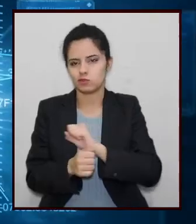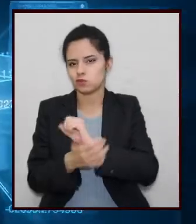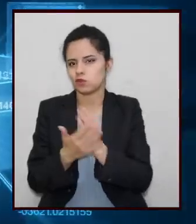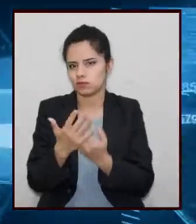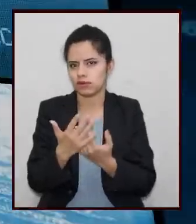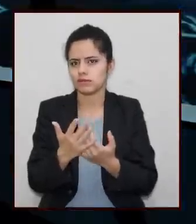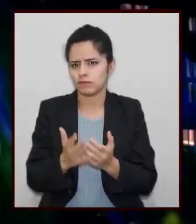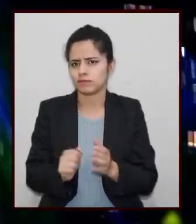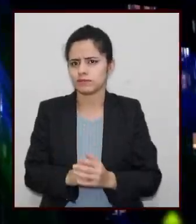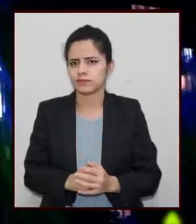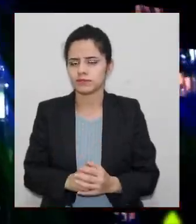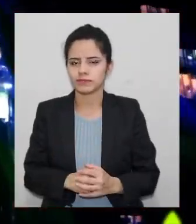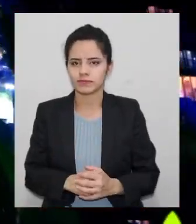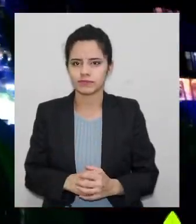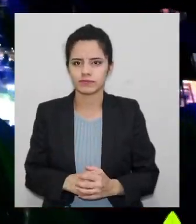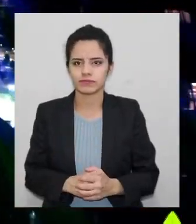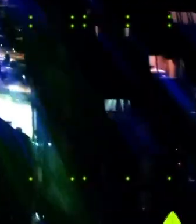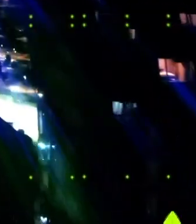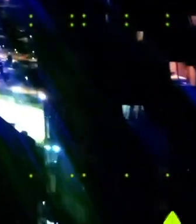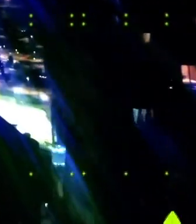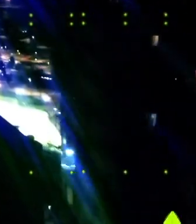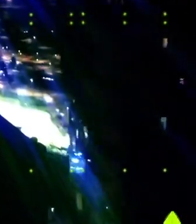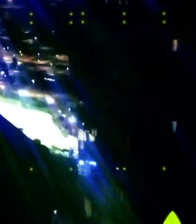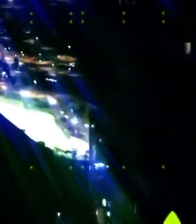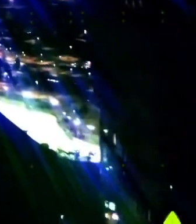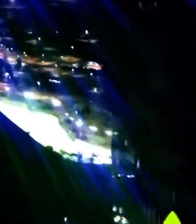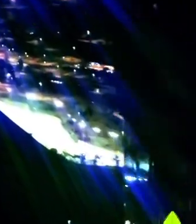de dos softwares.